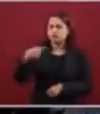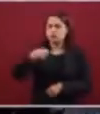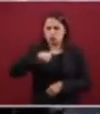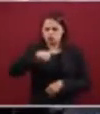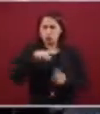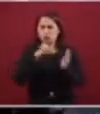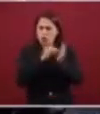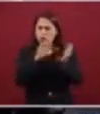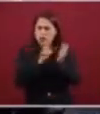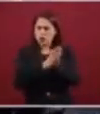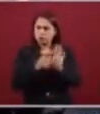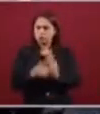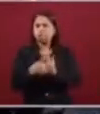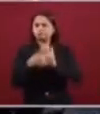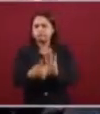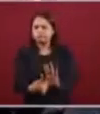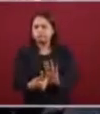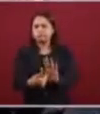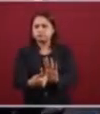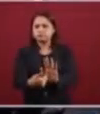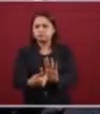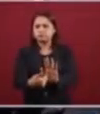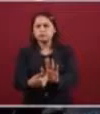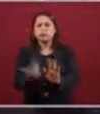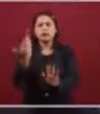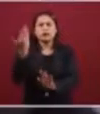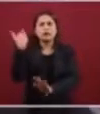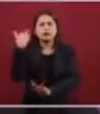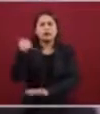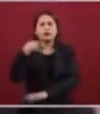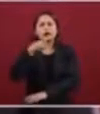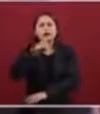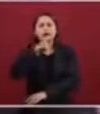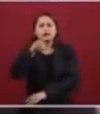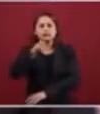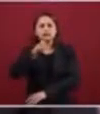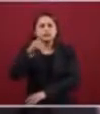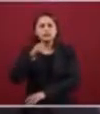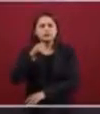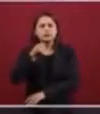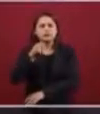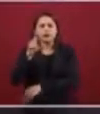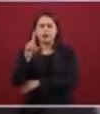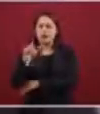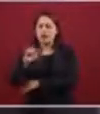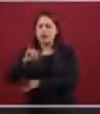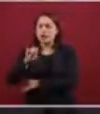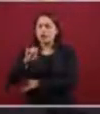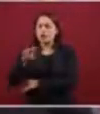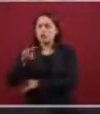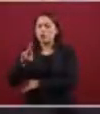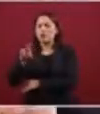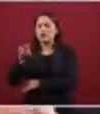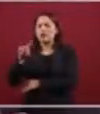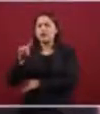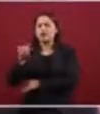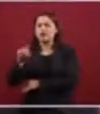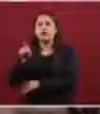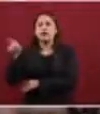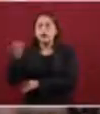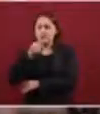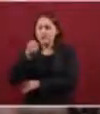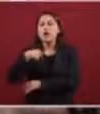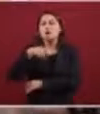que... lo publiqué en una entrevista que me hicieron en La Jornada, el nombre completo, no traigo aquí mi celular,